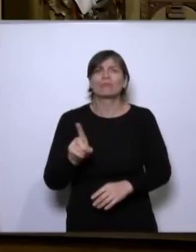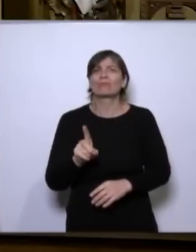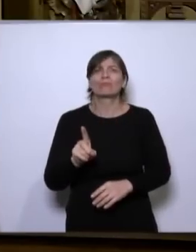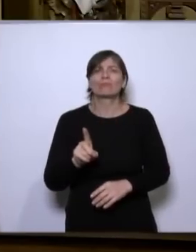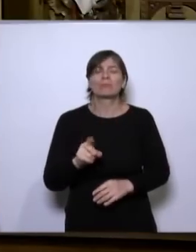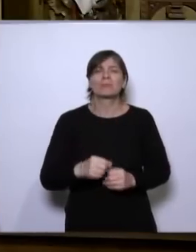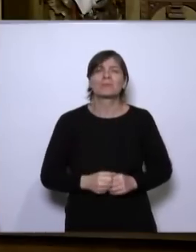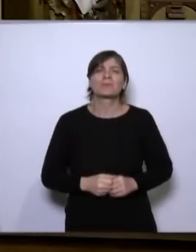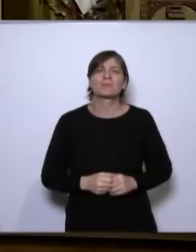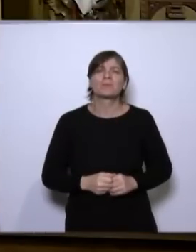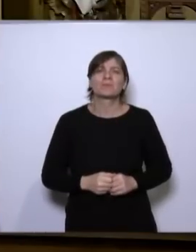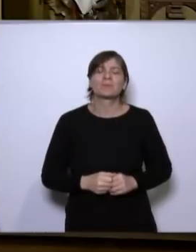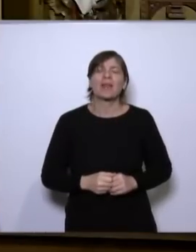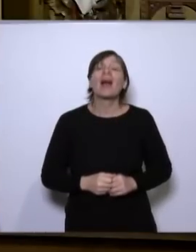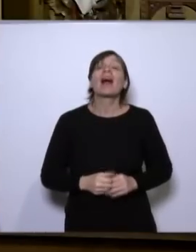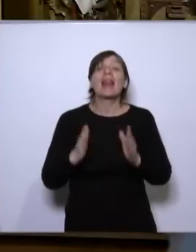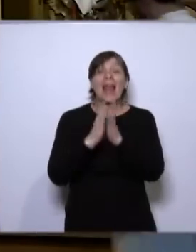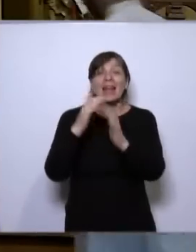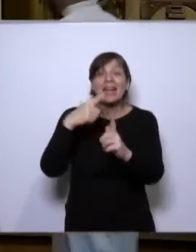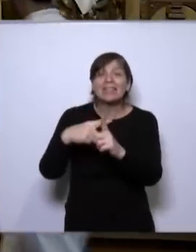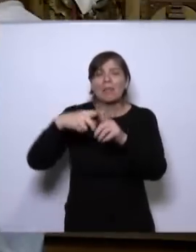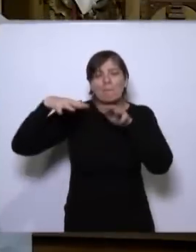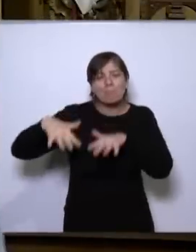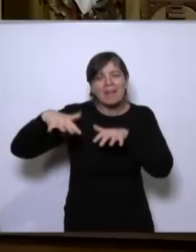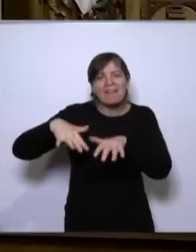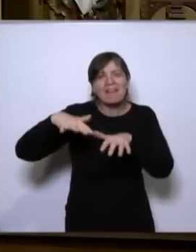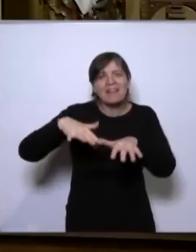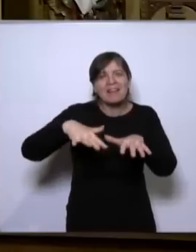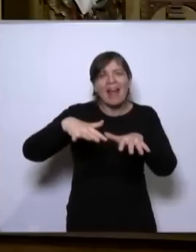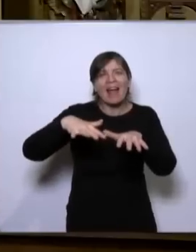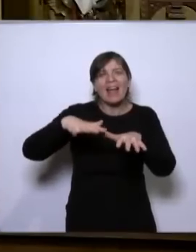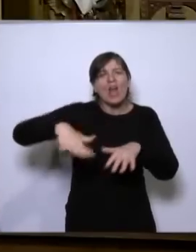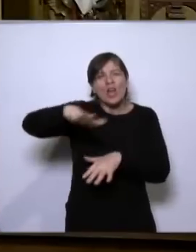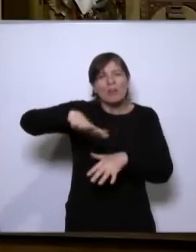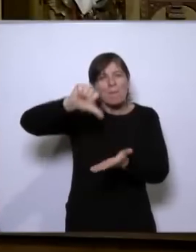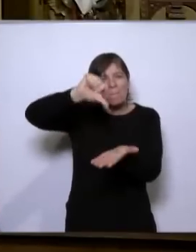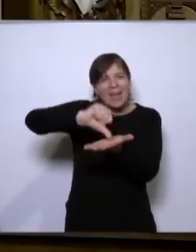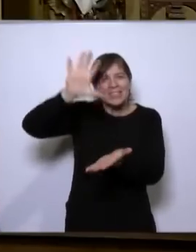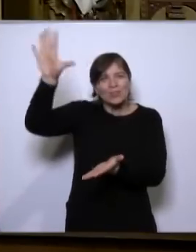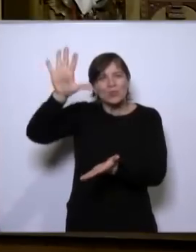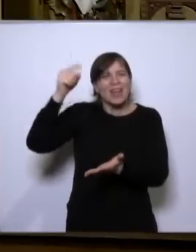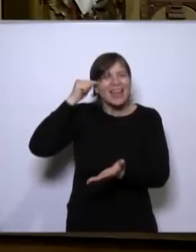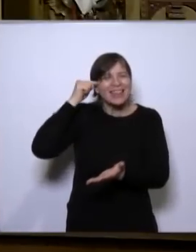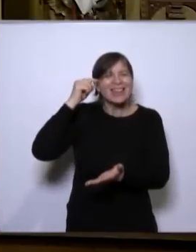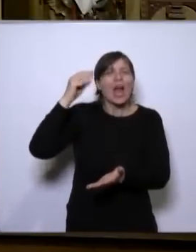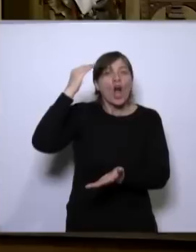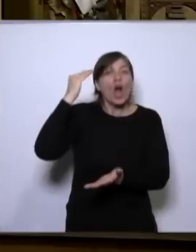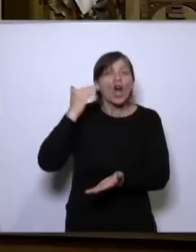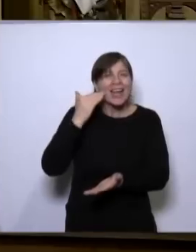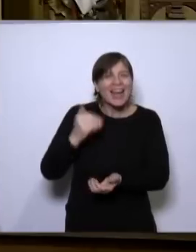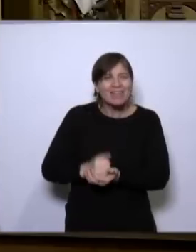La Iglesia que peregrina en Corea confiesa la